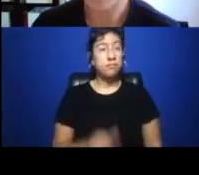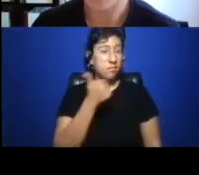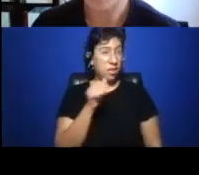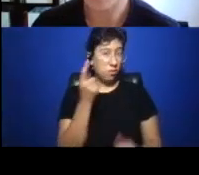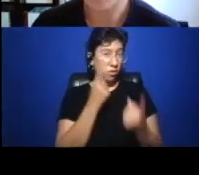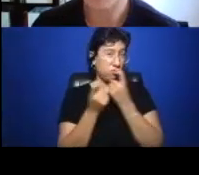¿Alguna pregunta sobre eso?